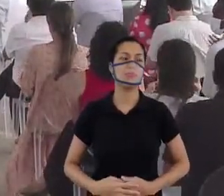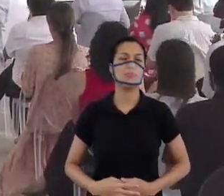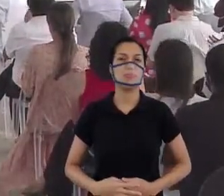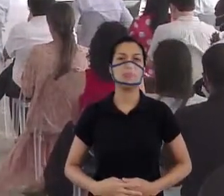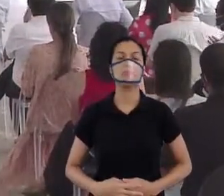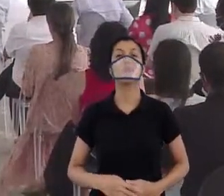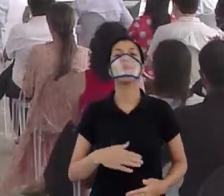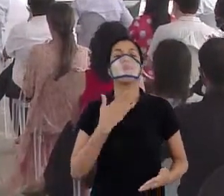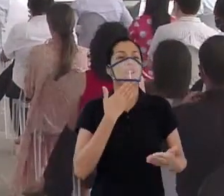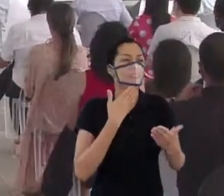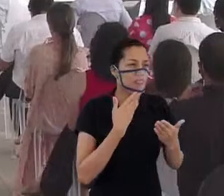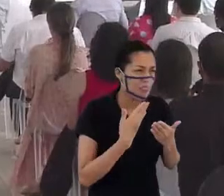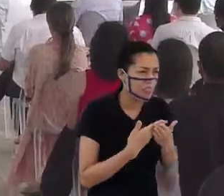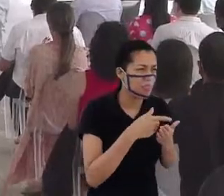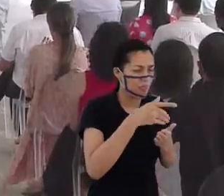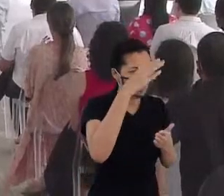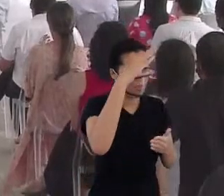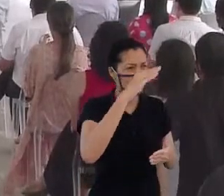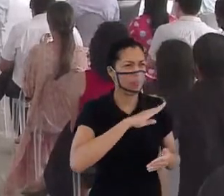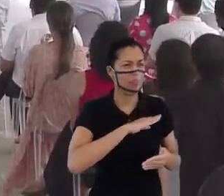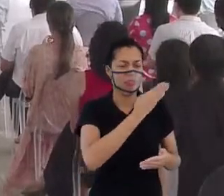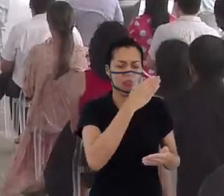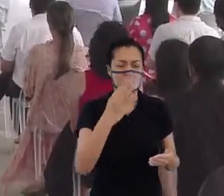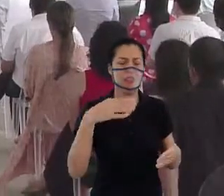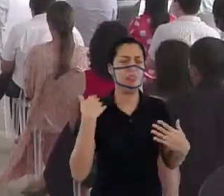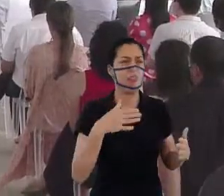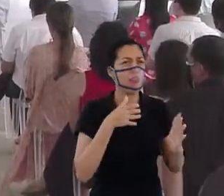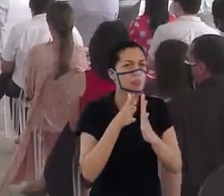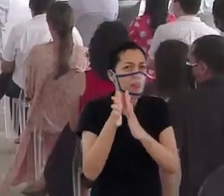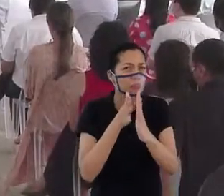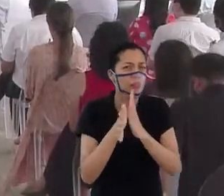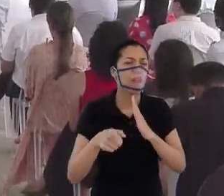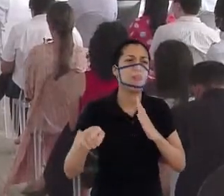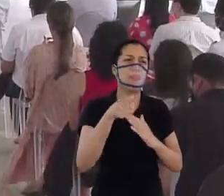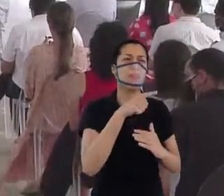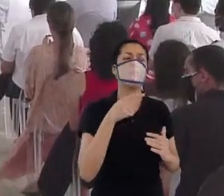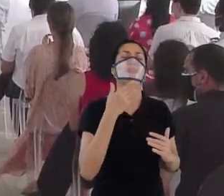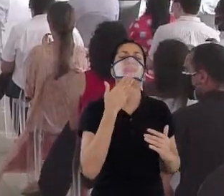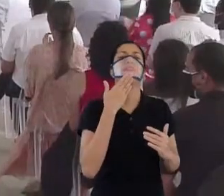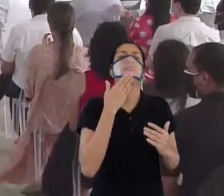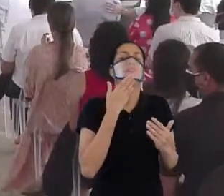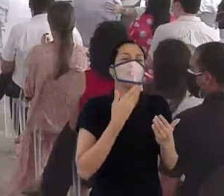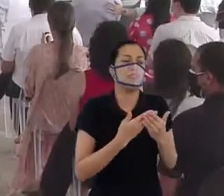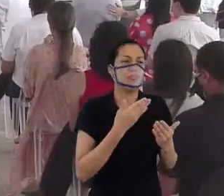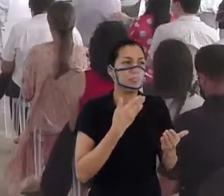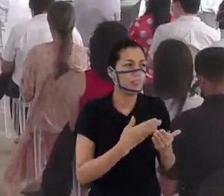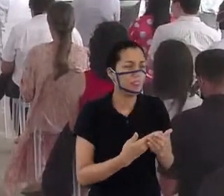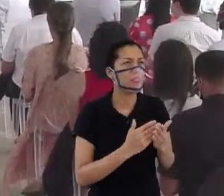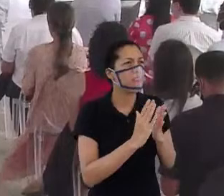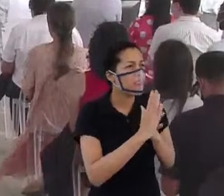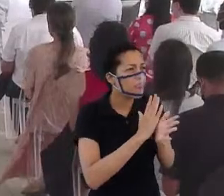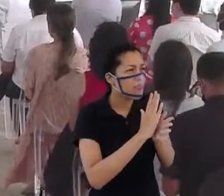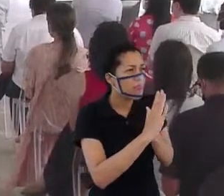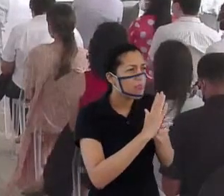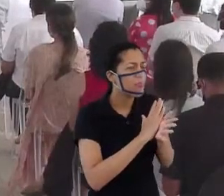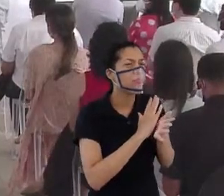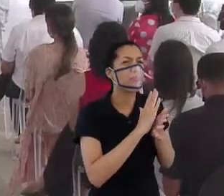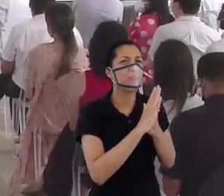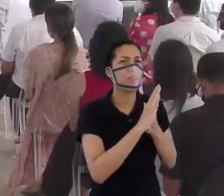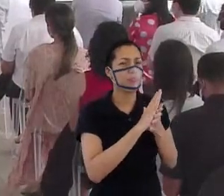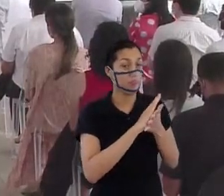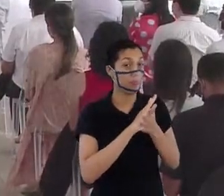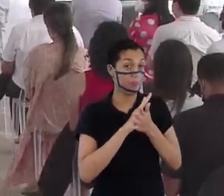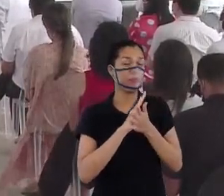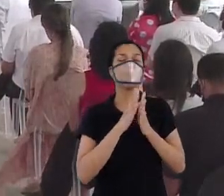Muchas gracias, alcalde, por sus palabras. Y efectivamente, después de todo lo que nos comentó el alcalde de Pumarejo, también les quiero comentar que a